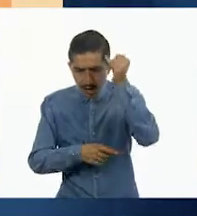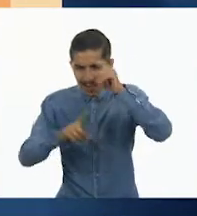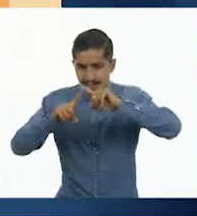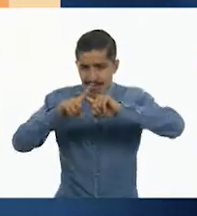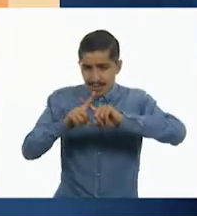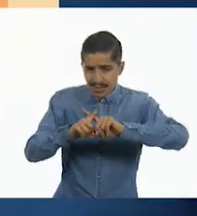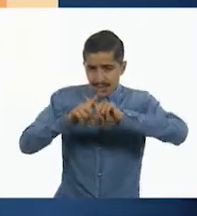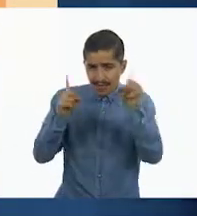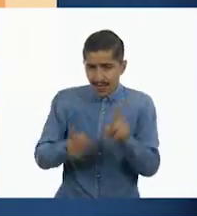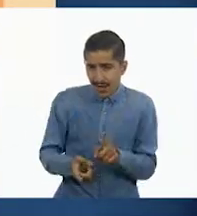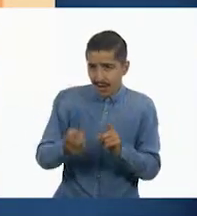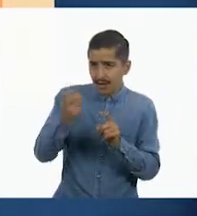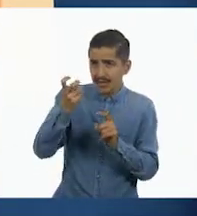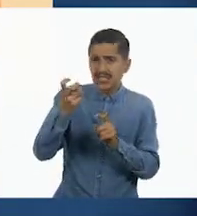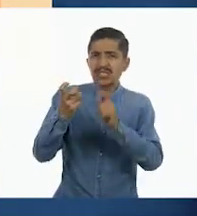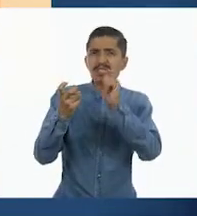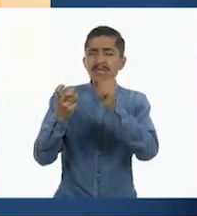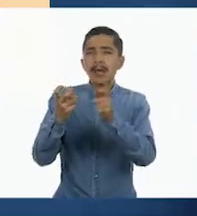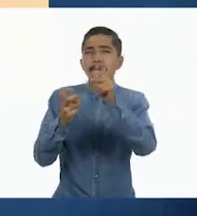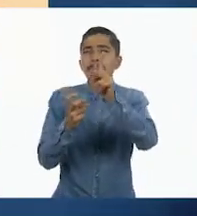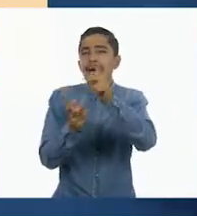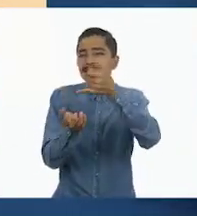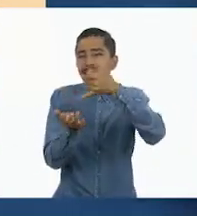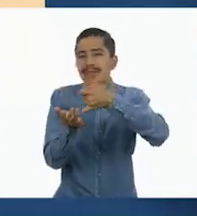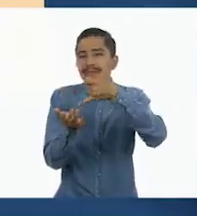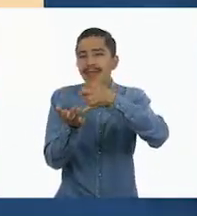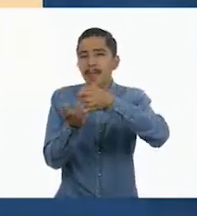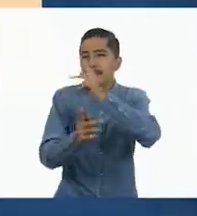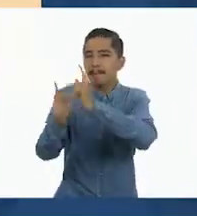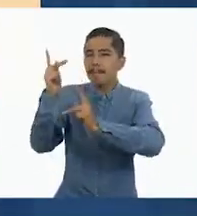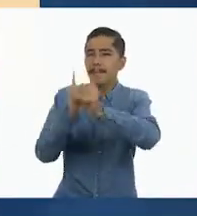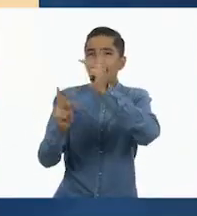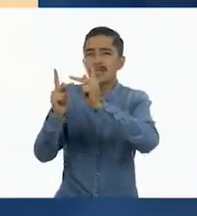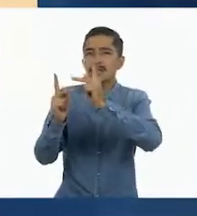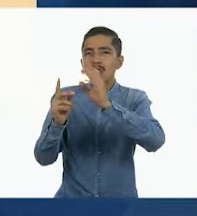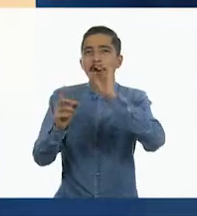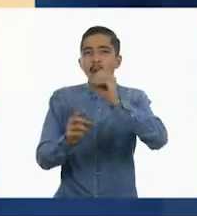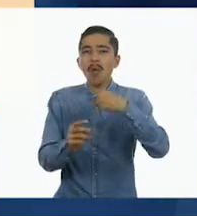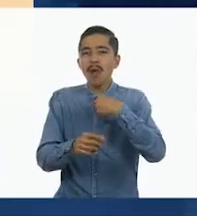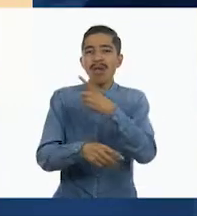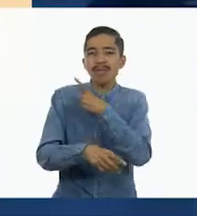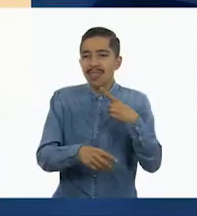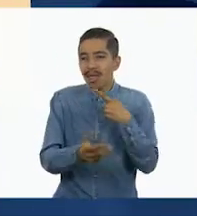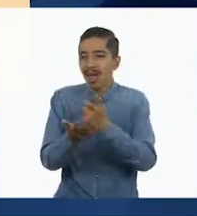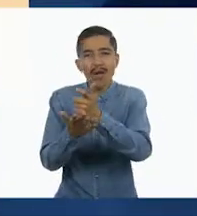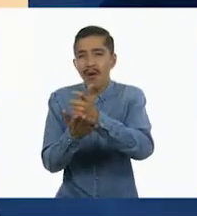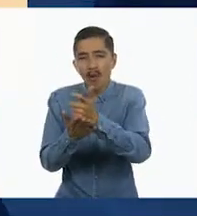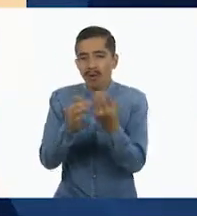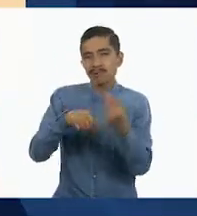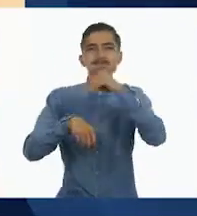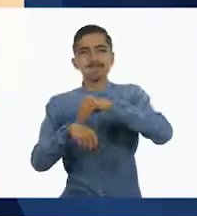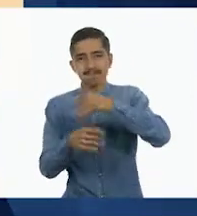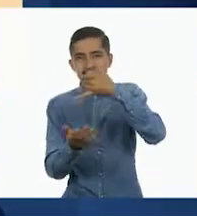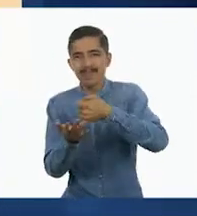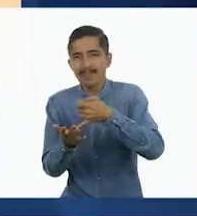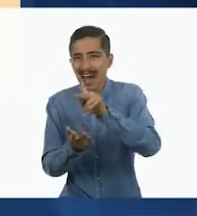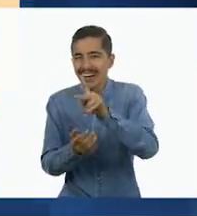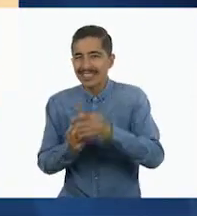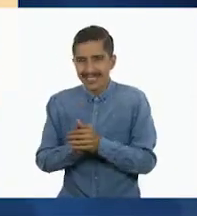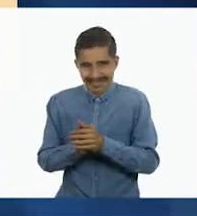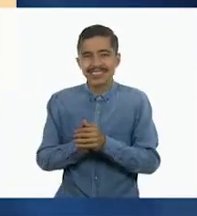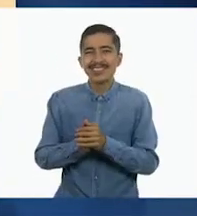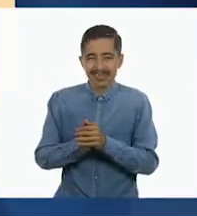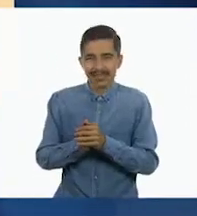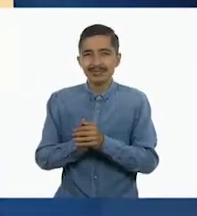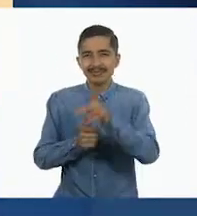la vemos como si fuera el interés de un préstamo o el recargo de un pago atrasado. Ah, ok. Entonces la podemos presentar